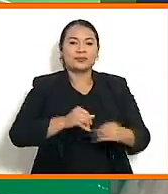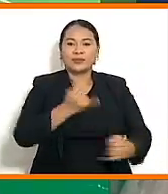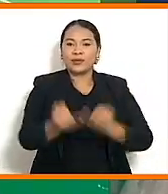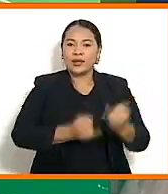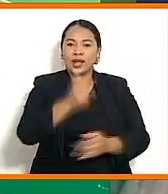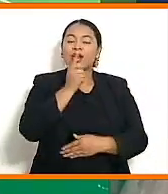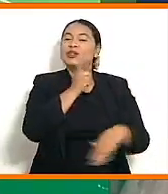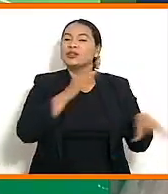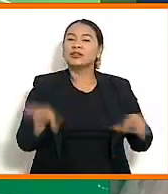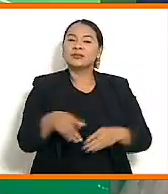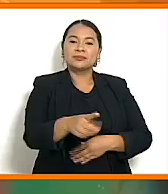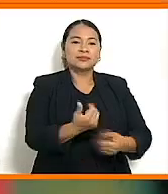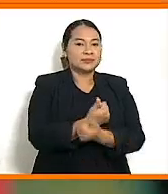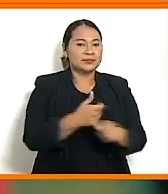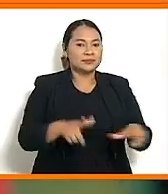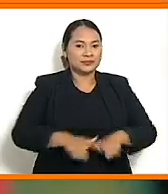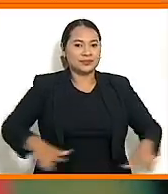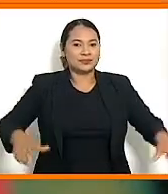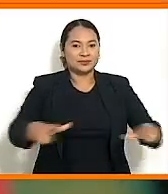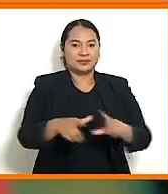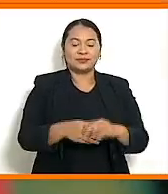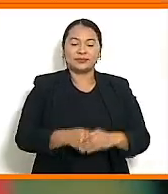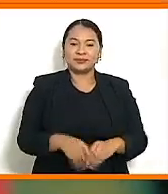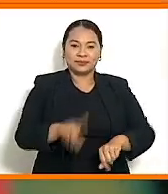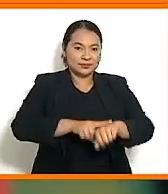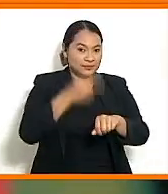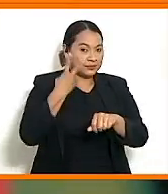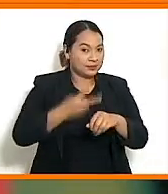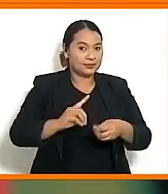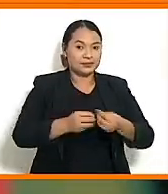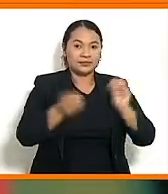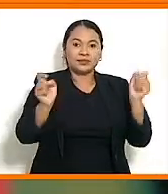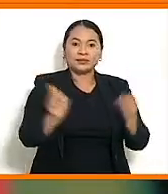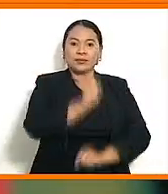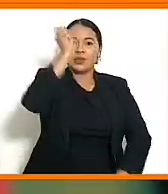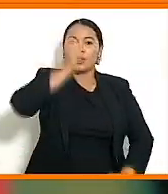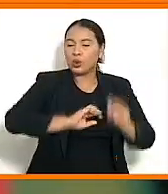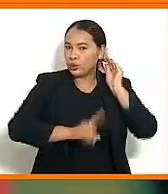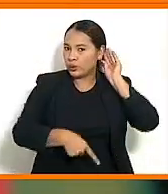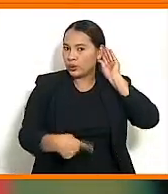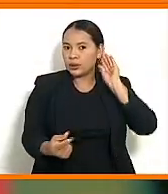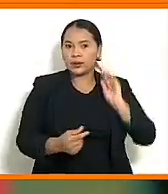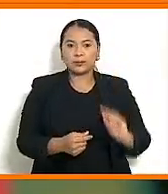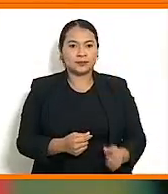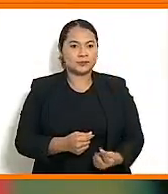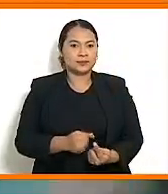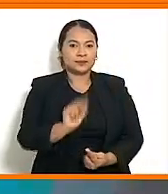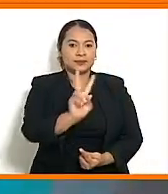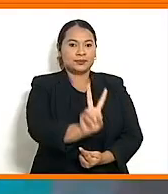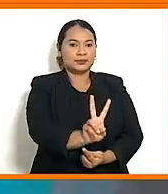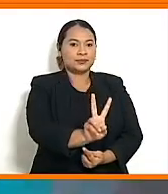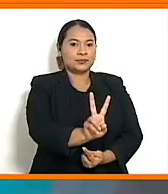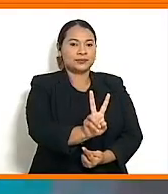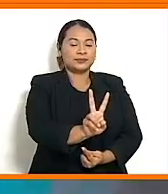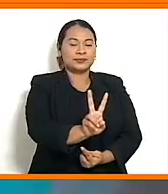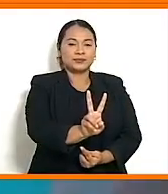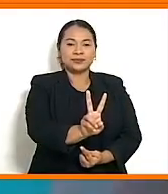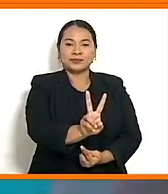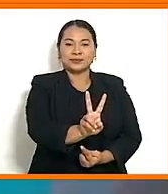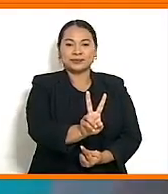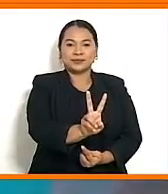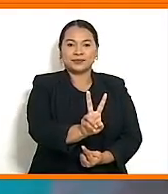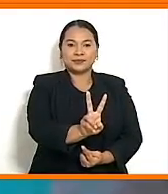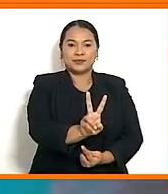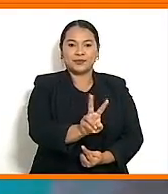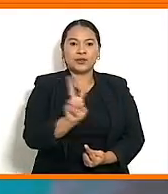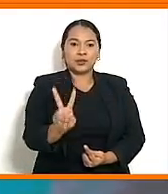quiera que estés. Ahora sí vamos a conocer el primer dígito para Diaria. El 2, si eres jugador de la línea del 2, tu segundo dígito es...